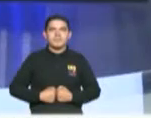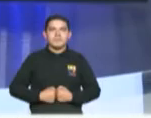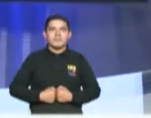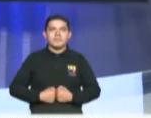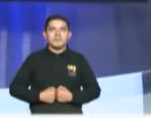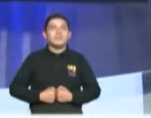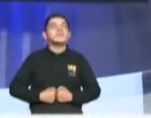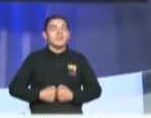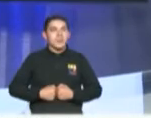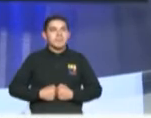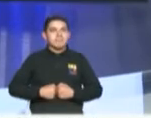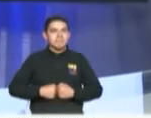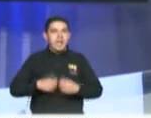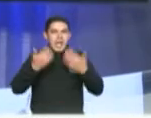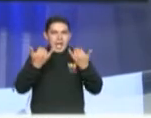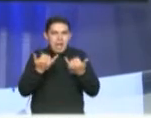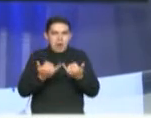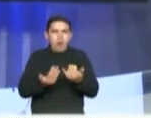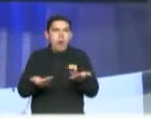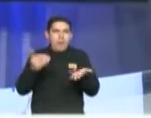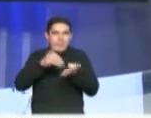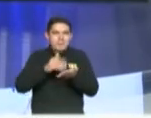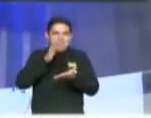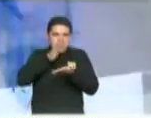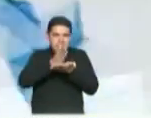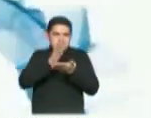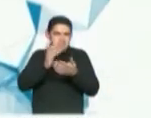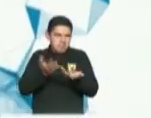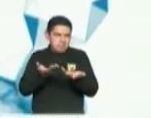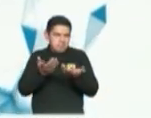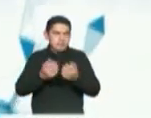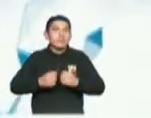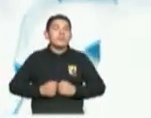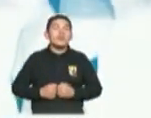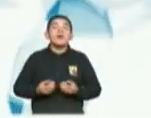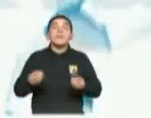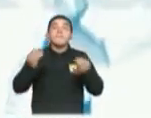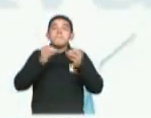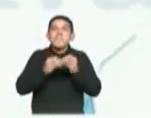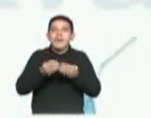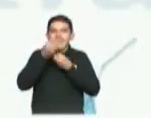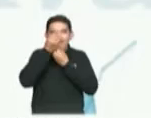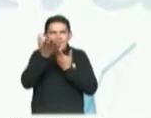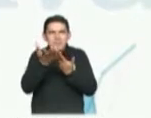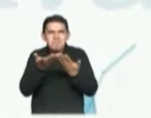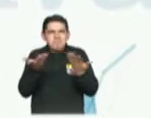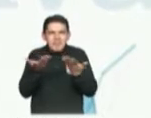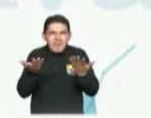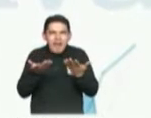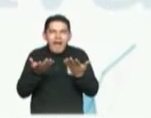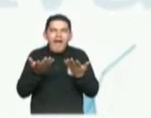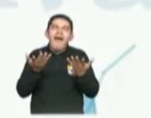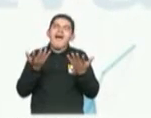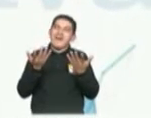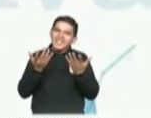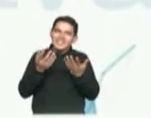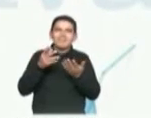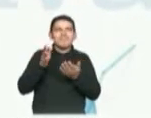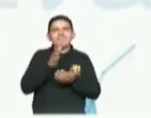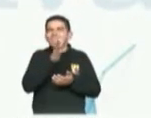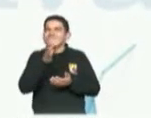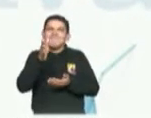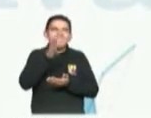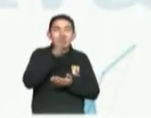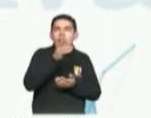un segundo paréntesis pero al volver les contaremos sobre una de las maravillas del ecuador en nuestro recorrido por el